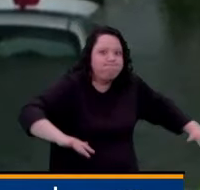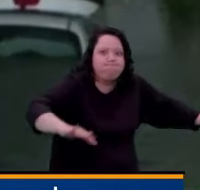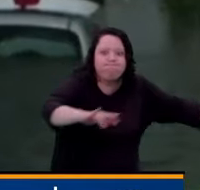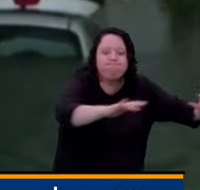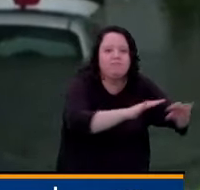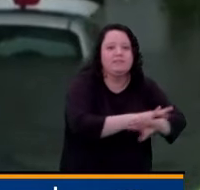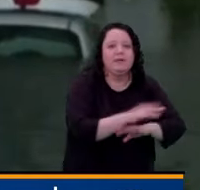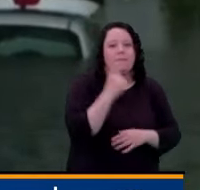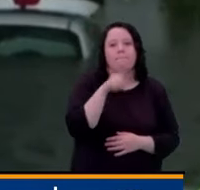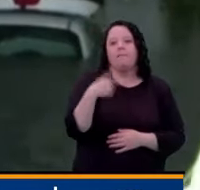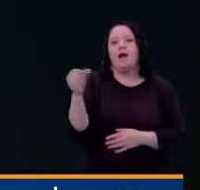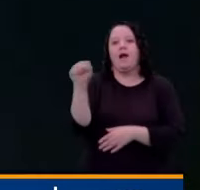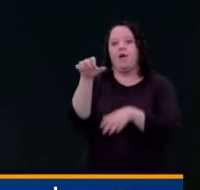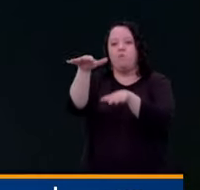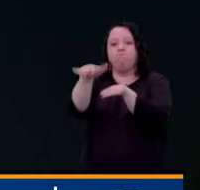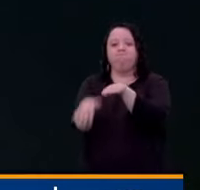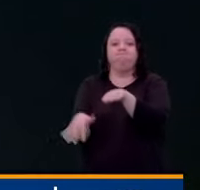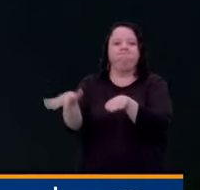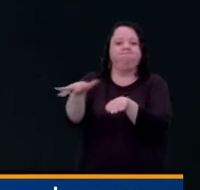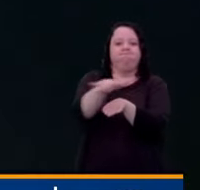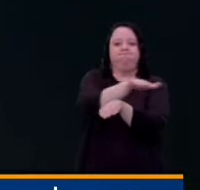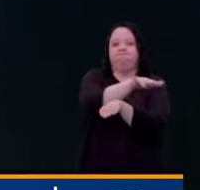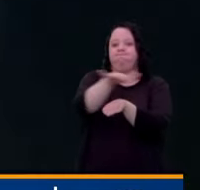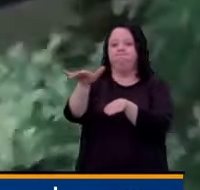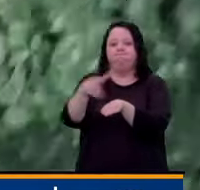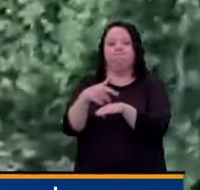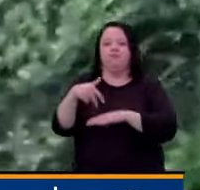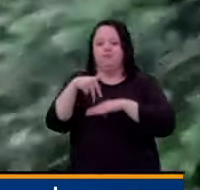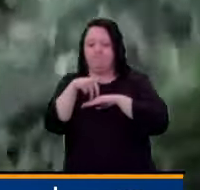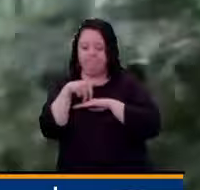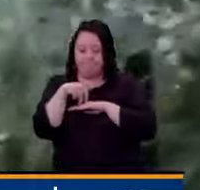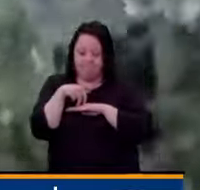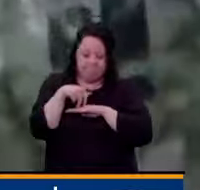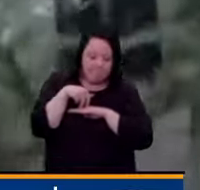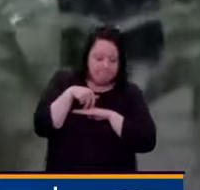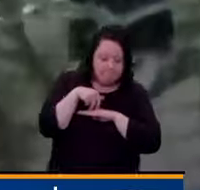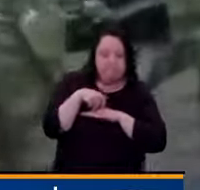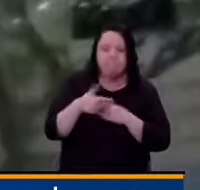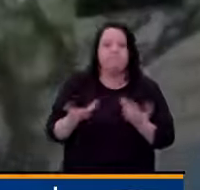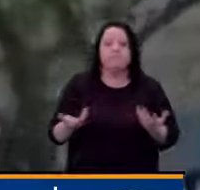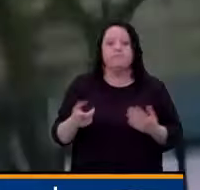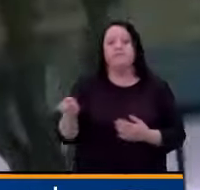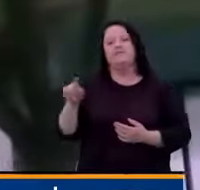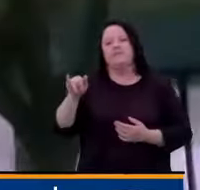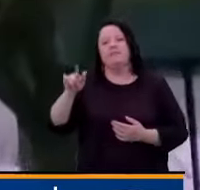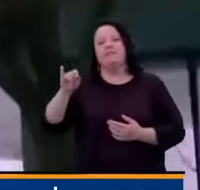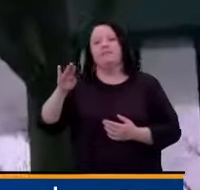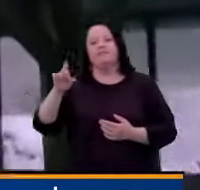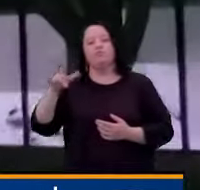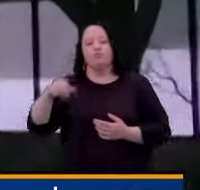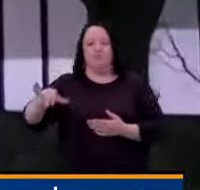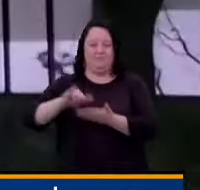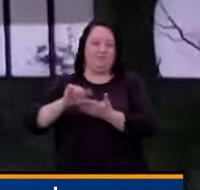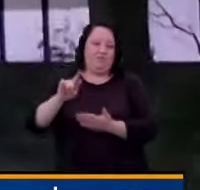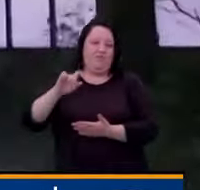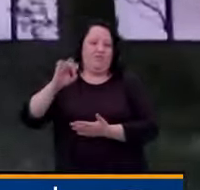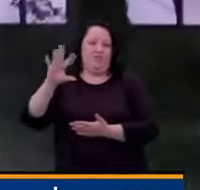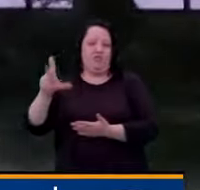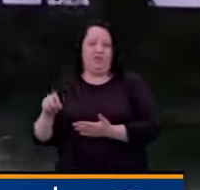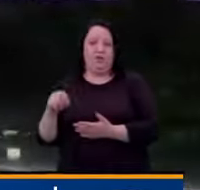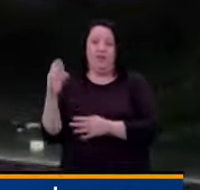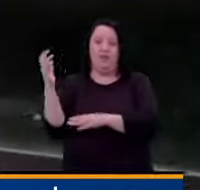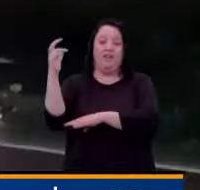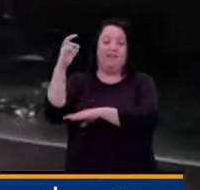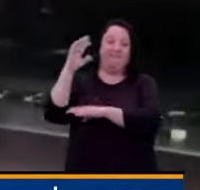puede verse carros sumergidos y residentes parados en balcones. En San Petersburgo, en Florida, una gran grúa de construcción se